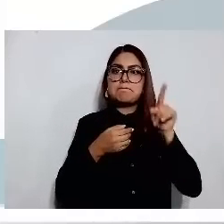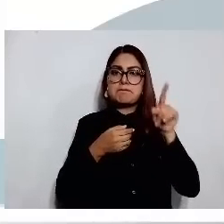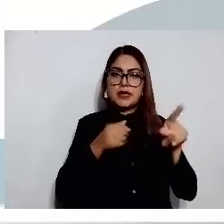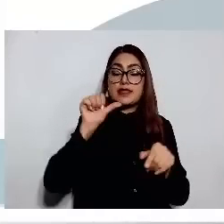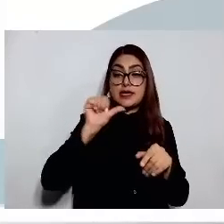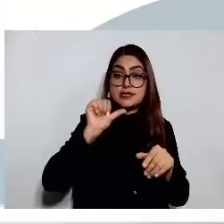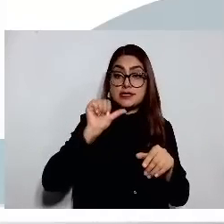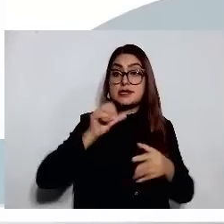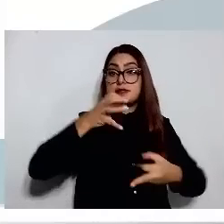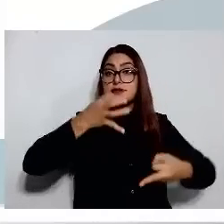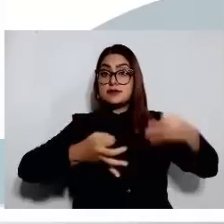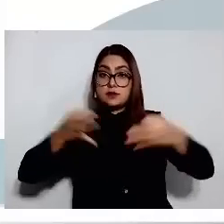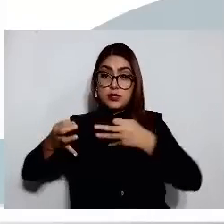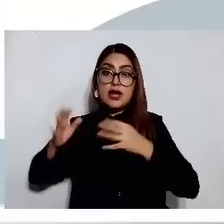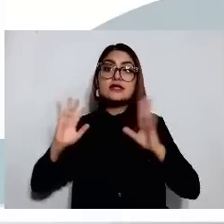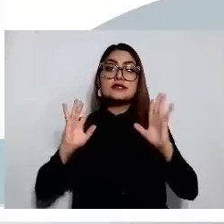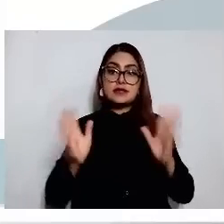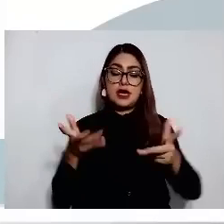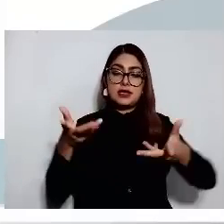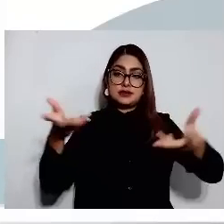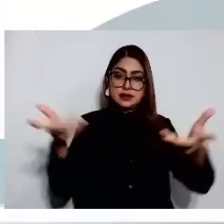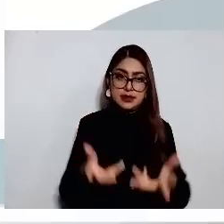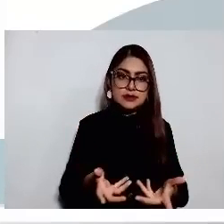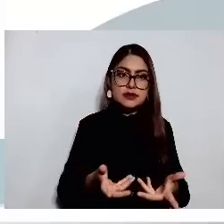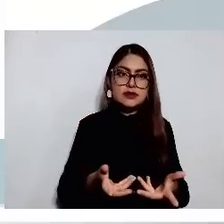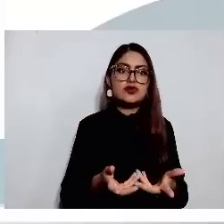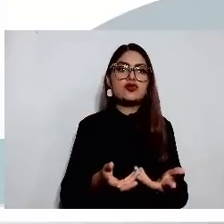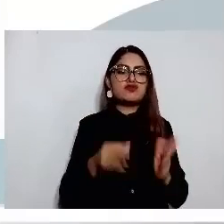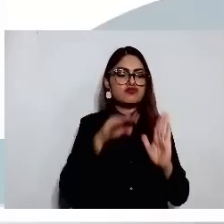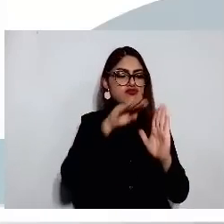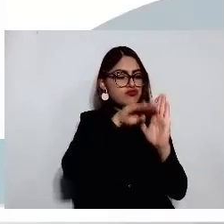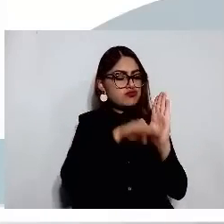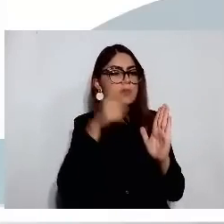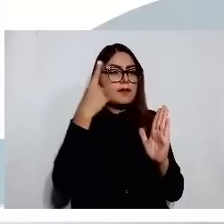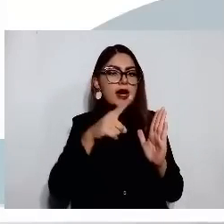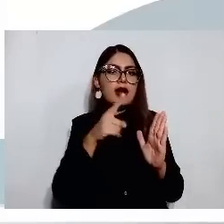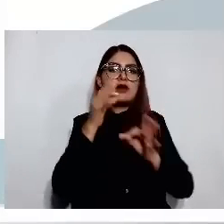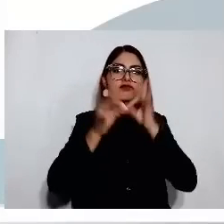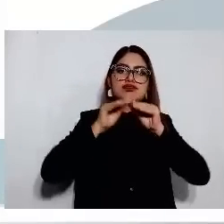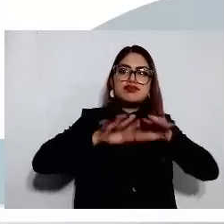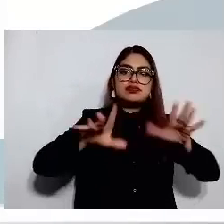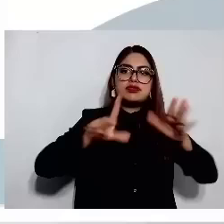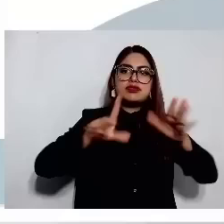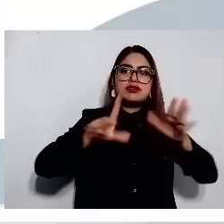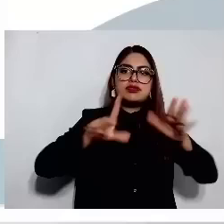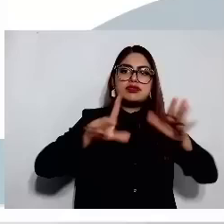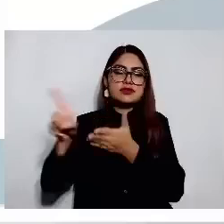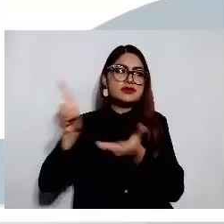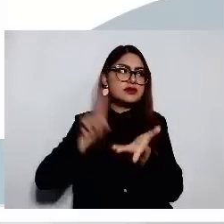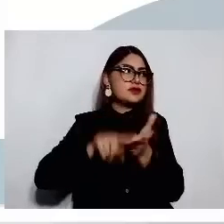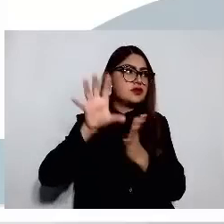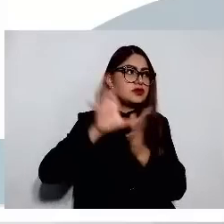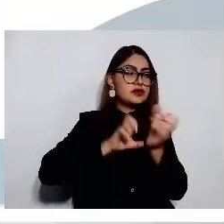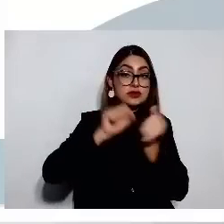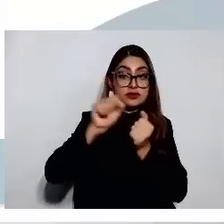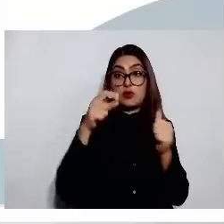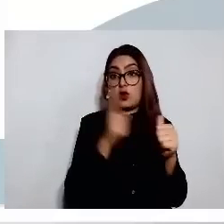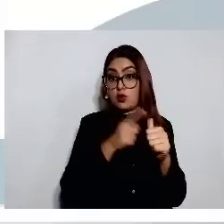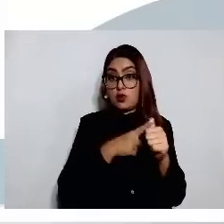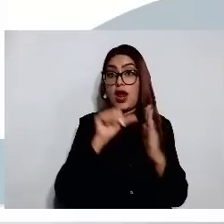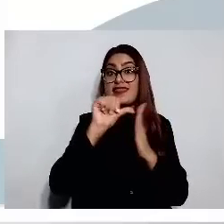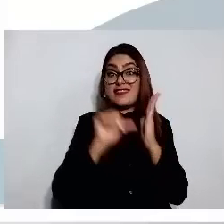digamos, difundir y promover derechos, que además es el artículo primero constitucional, promover derechos en